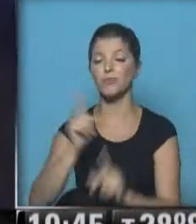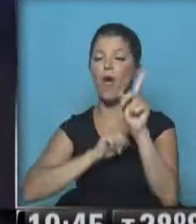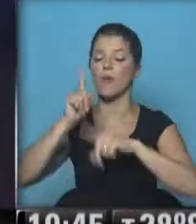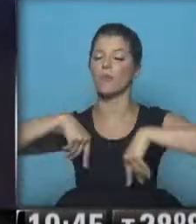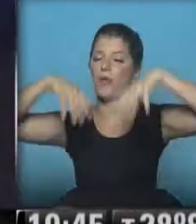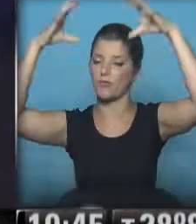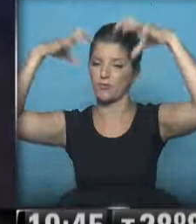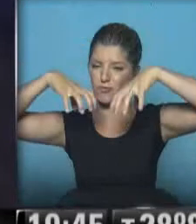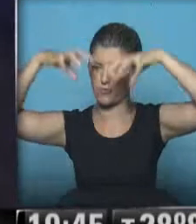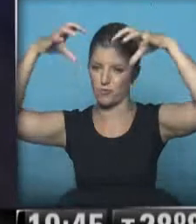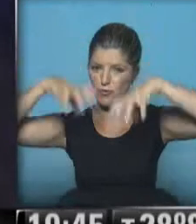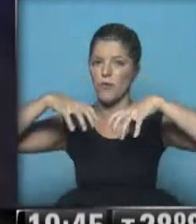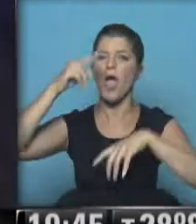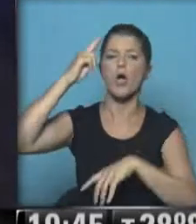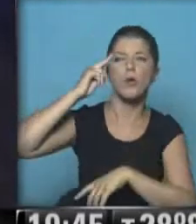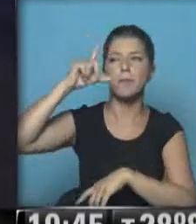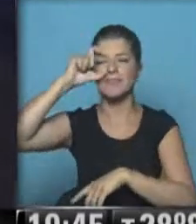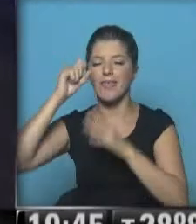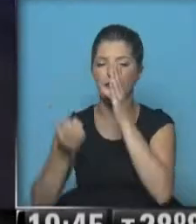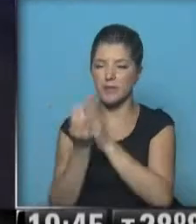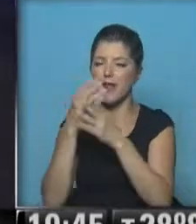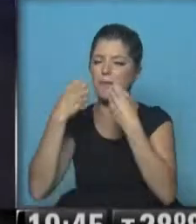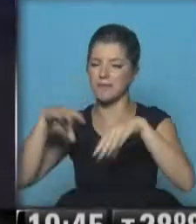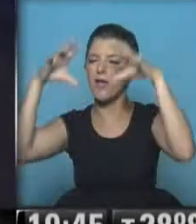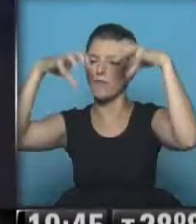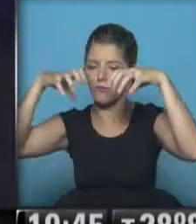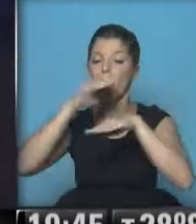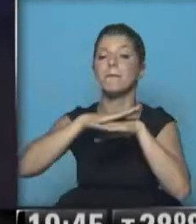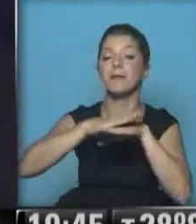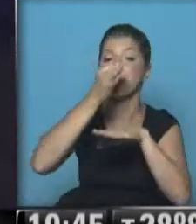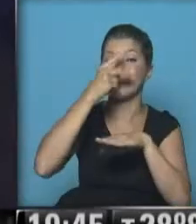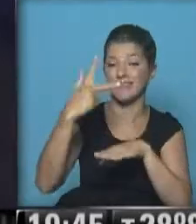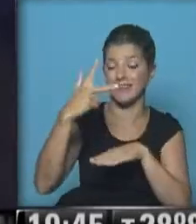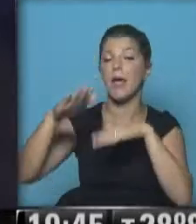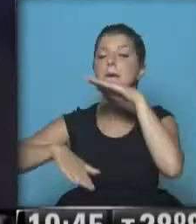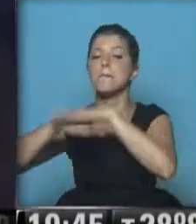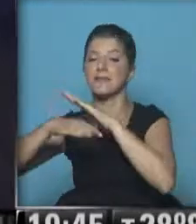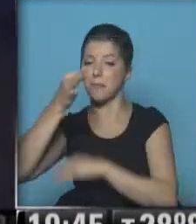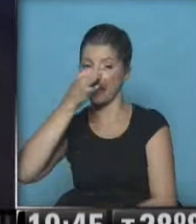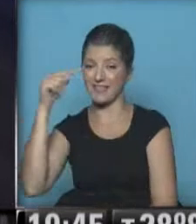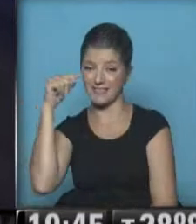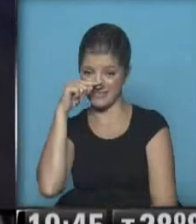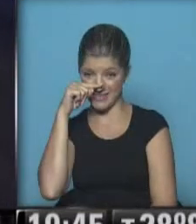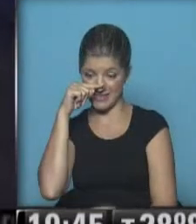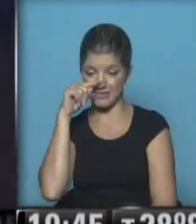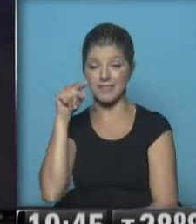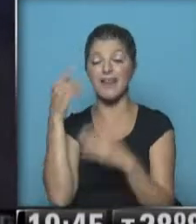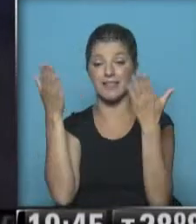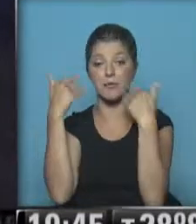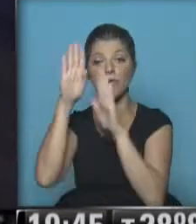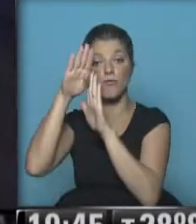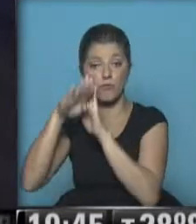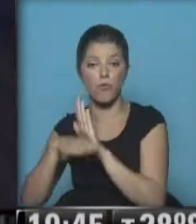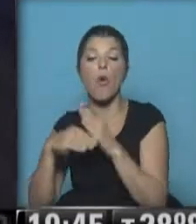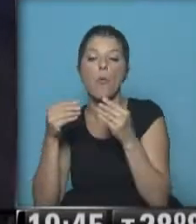precipitaciones a partir de las 9 10 de la mañana posiblemente con 23 de mínima 27 grados de temperatura máxima habrá un descenso de las temperaturas por